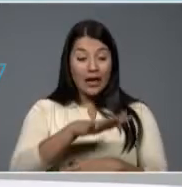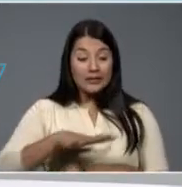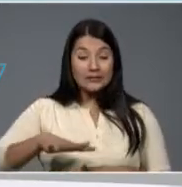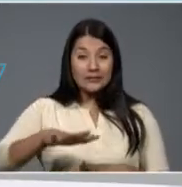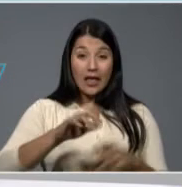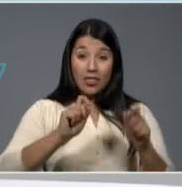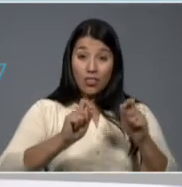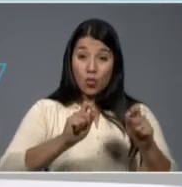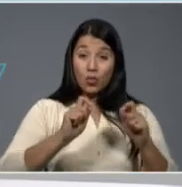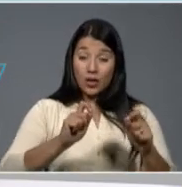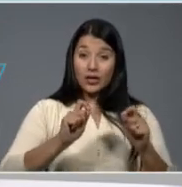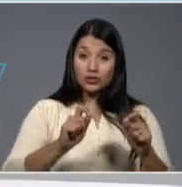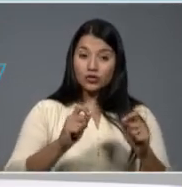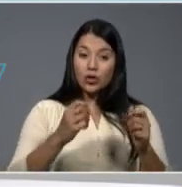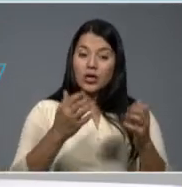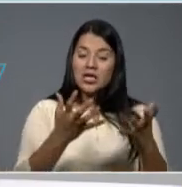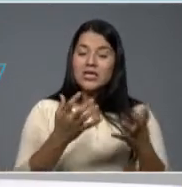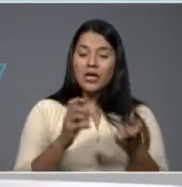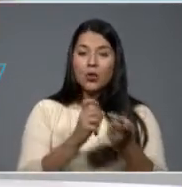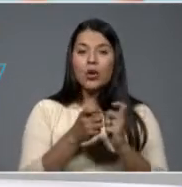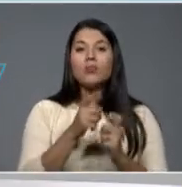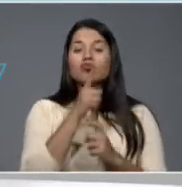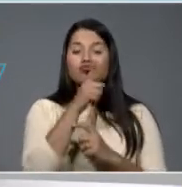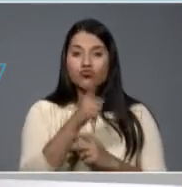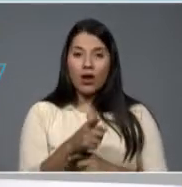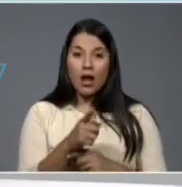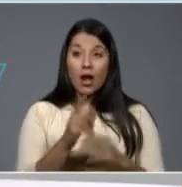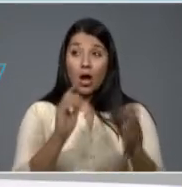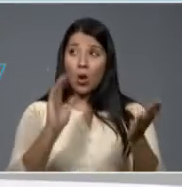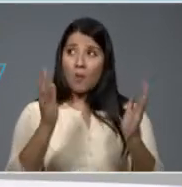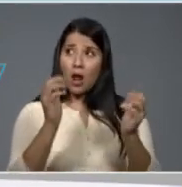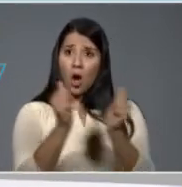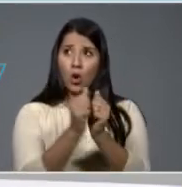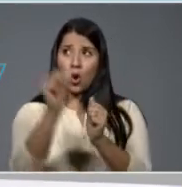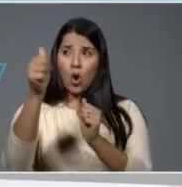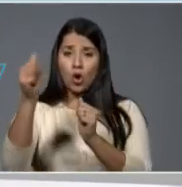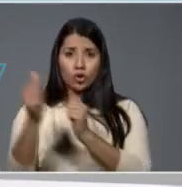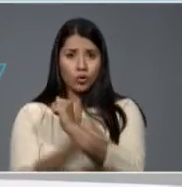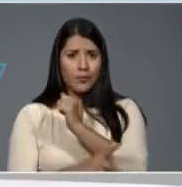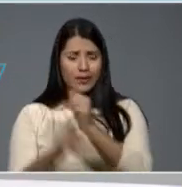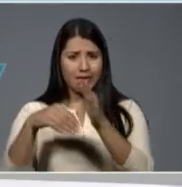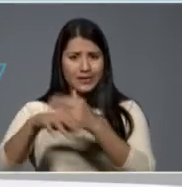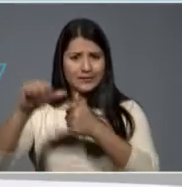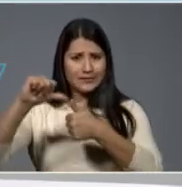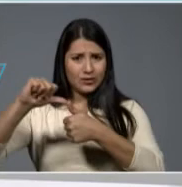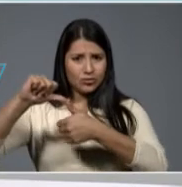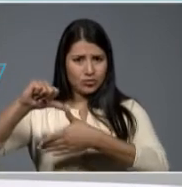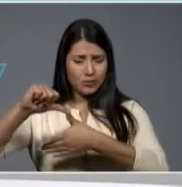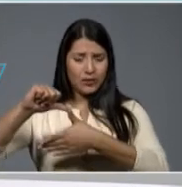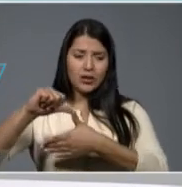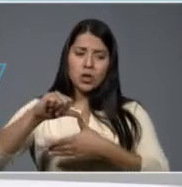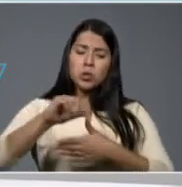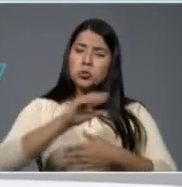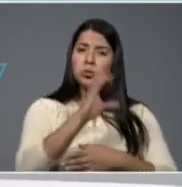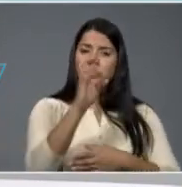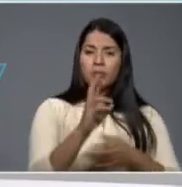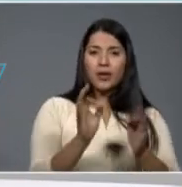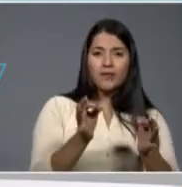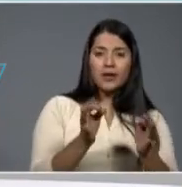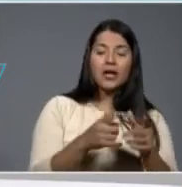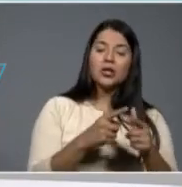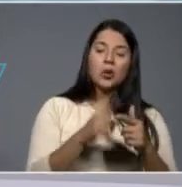que está haciendo una apuesta real en torno a la comparación que hacemos con otros países de Centro y Suramérica, y ahí pues la satisfacción de llegar,